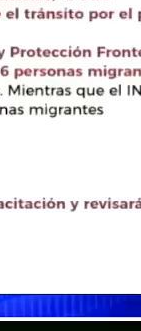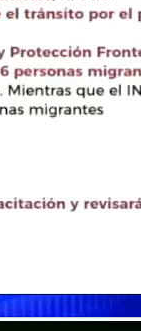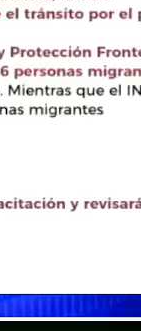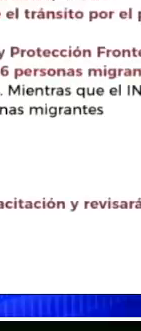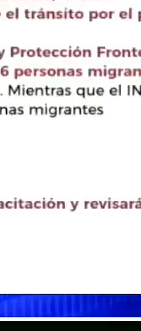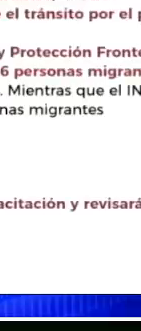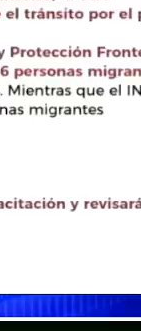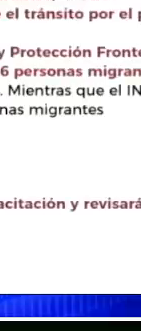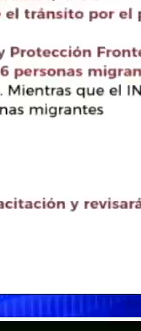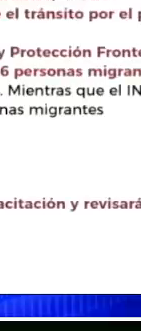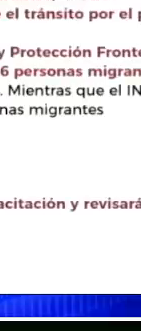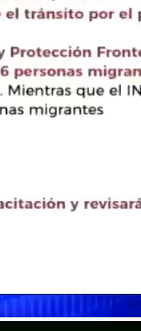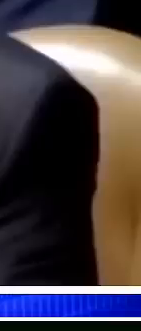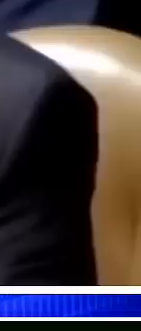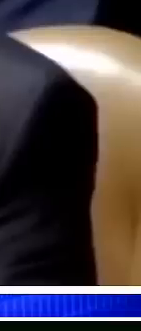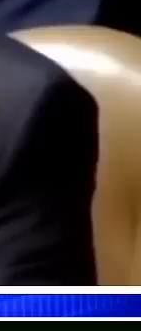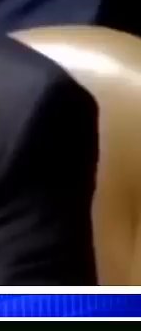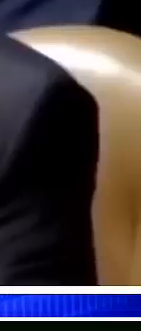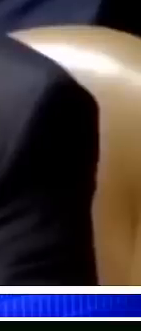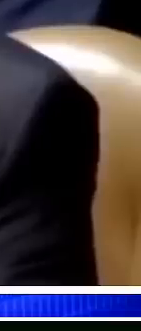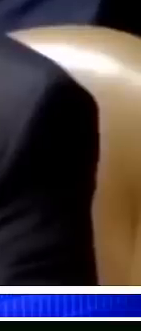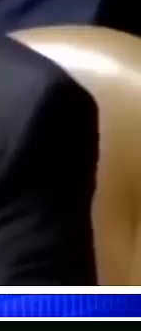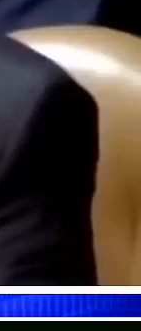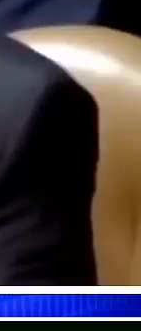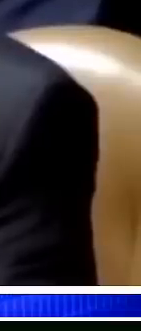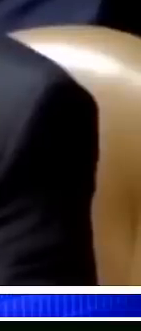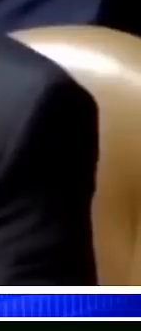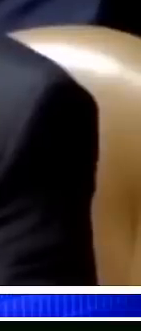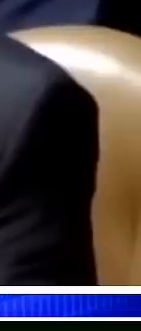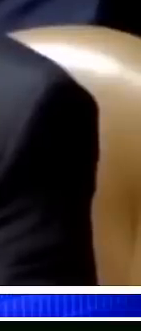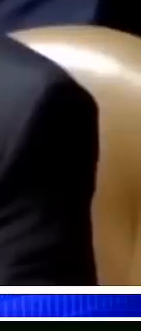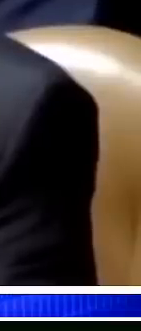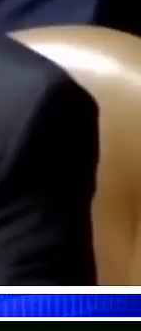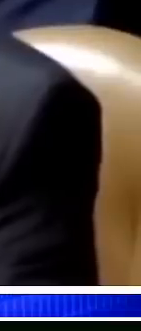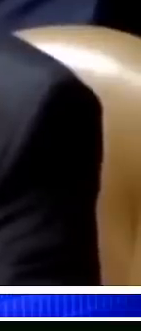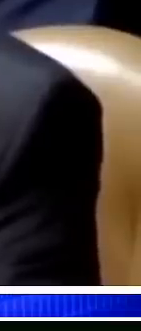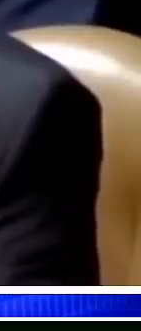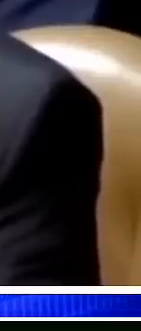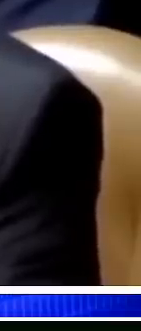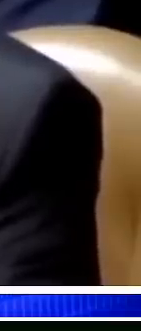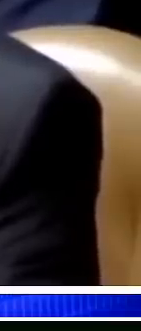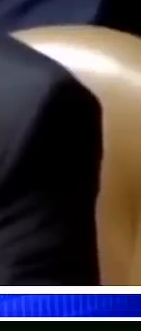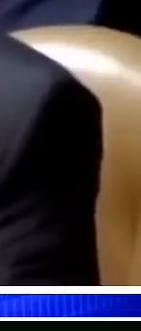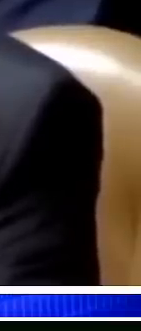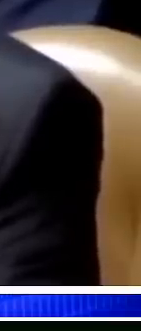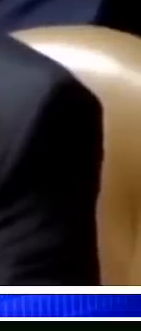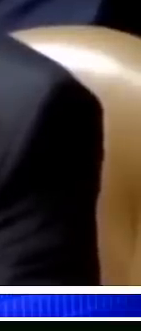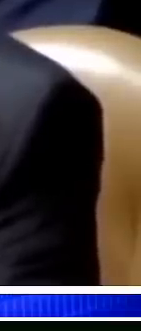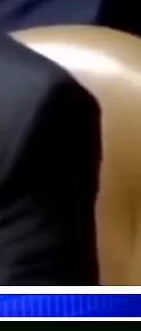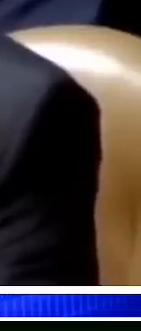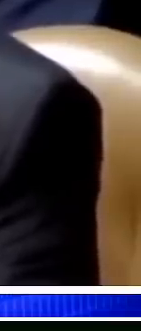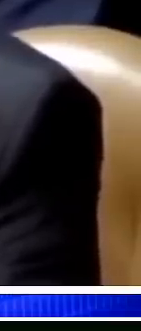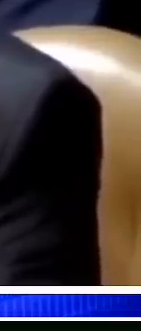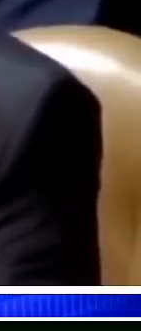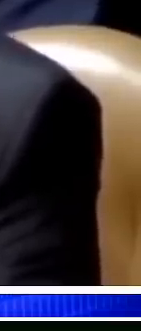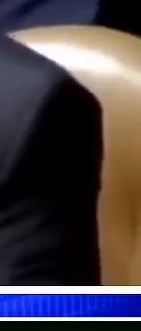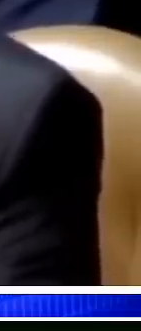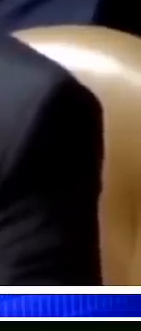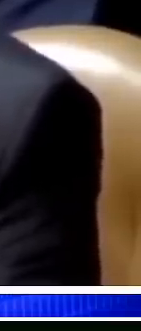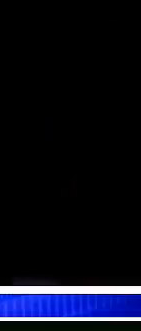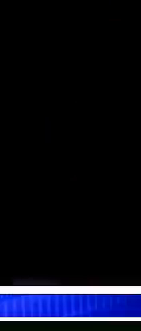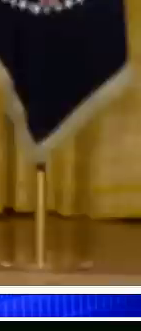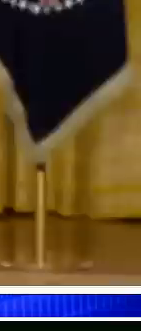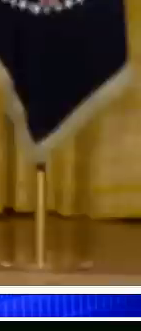no pueden ir a sus centros de trabajo porque otro gobernador, el republicano DeSantis, está impulsando una serie de leyes en